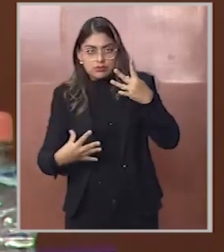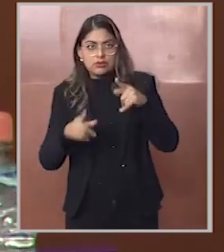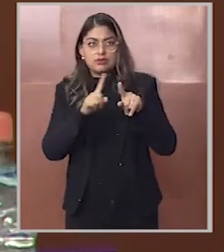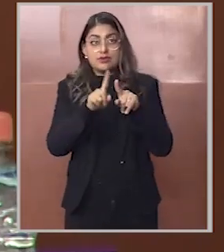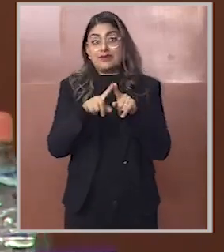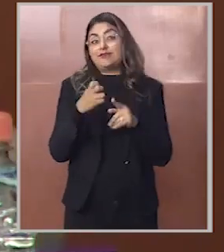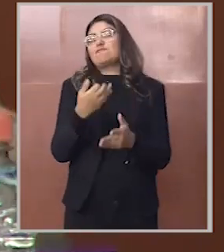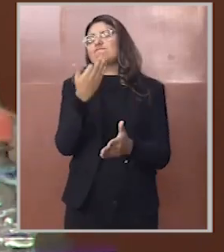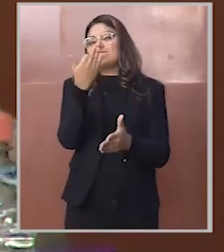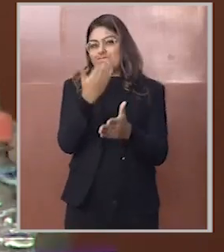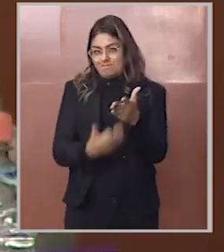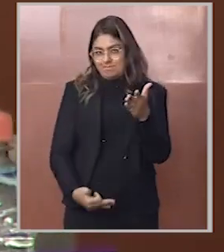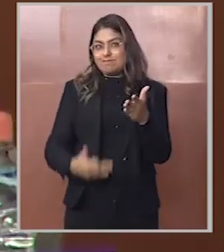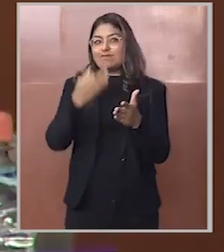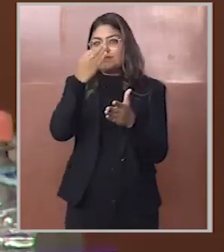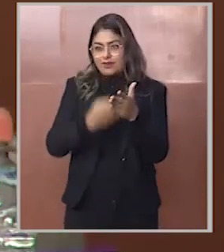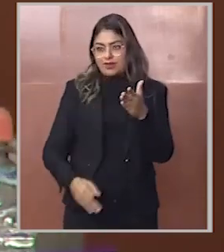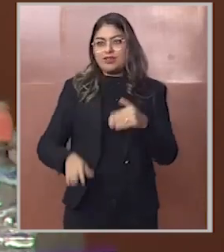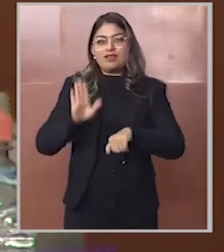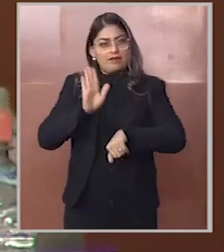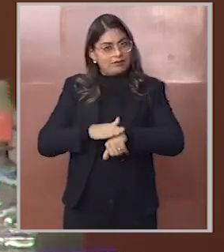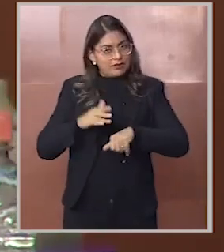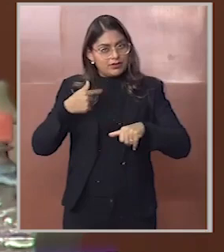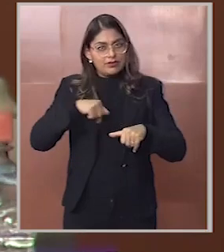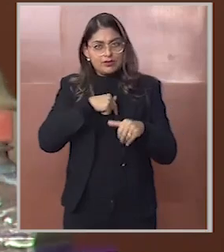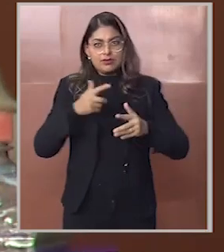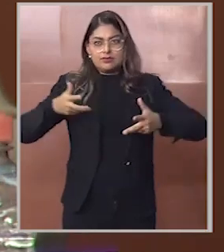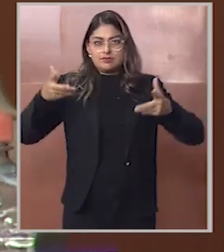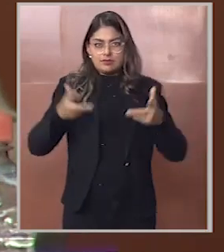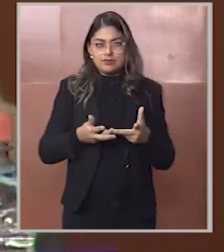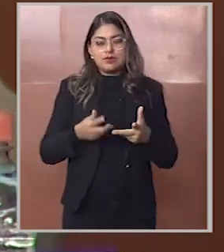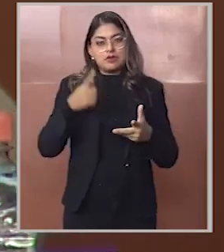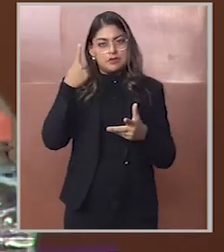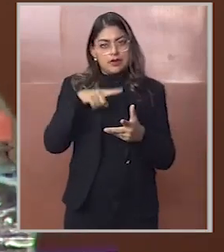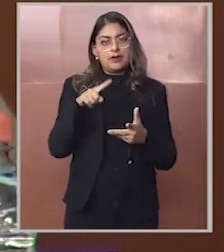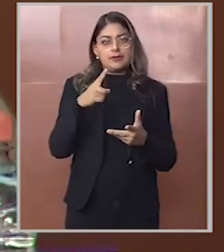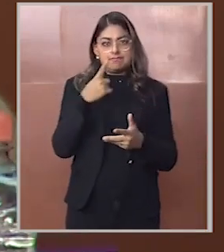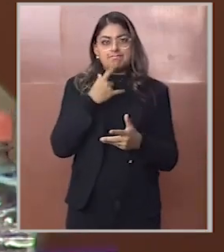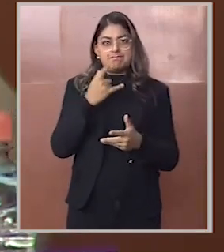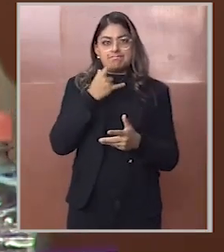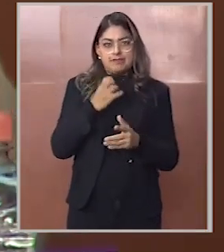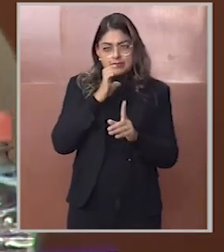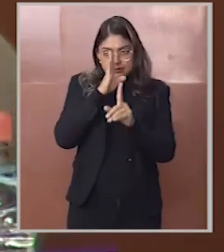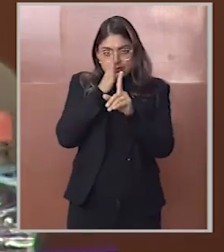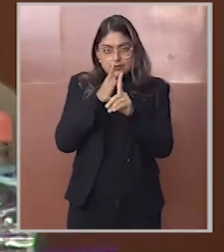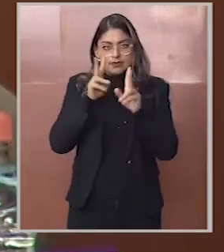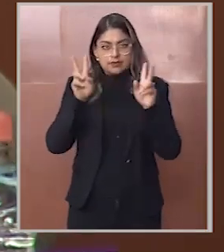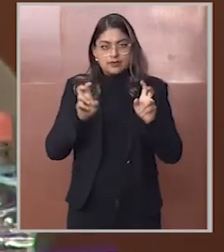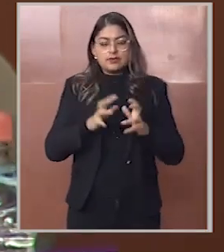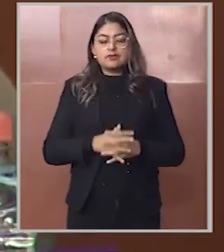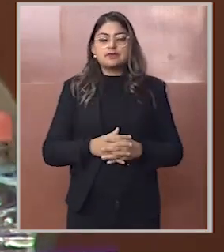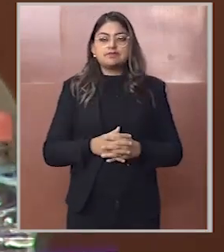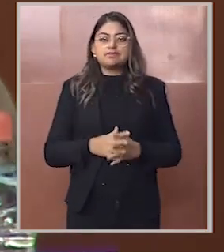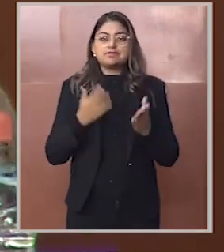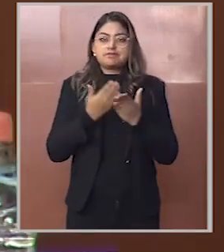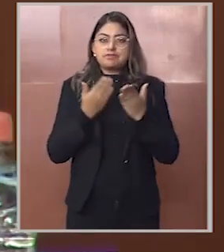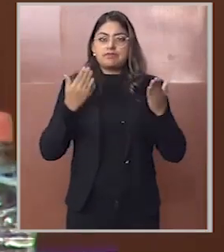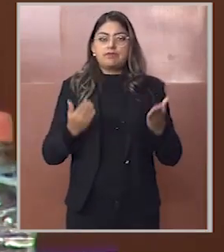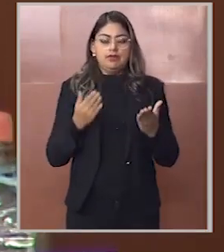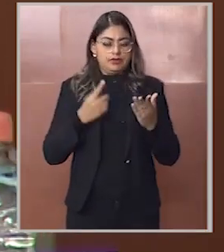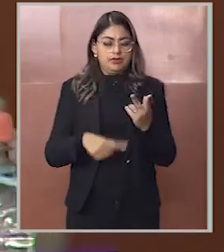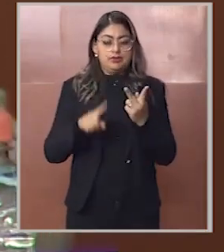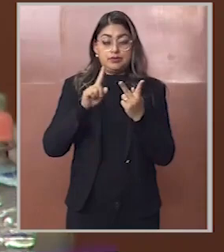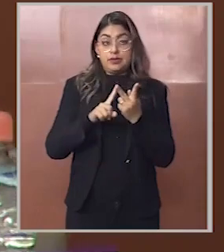mucho eh por por trabajar en esa parte y bueno las eh segundas 10 lenguas las fuimos